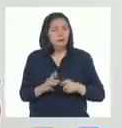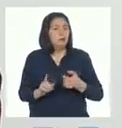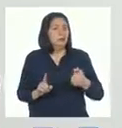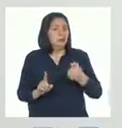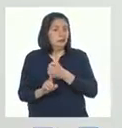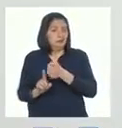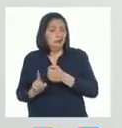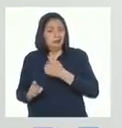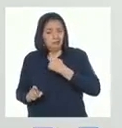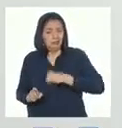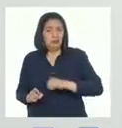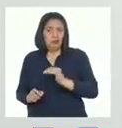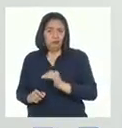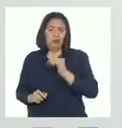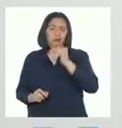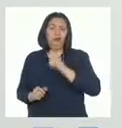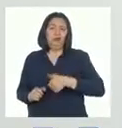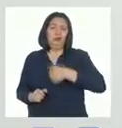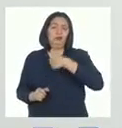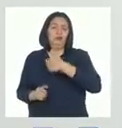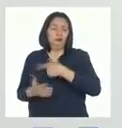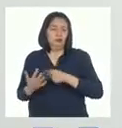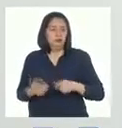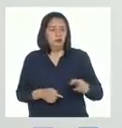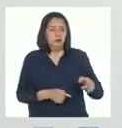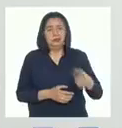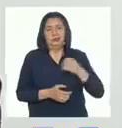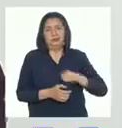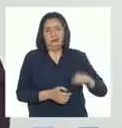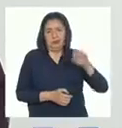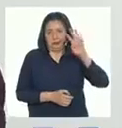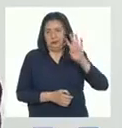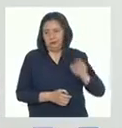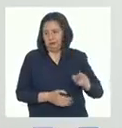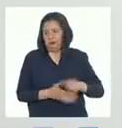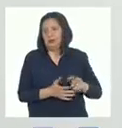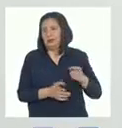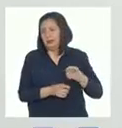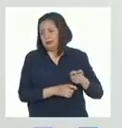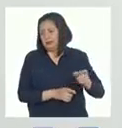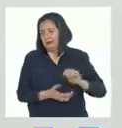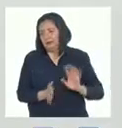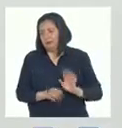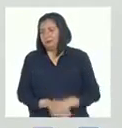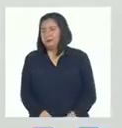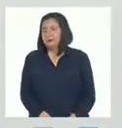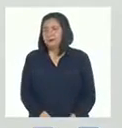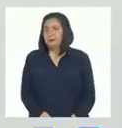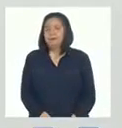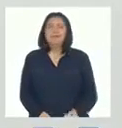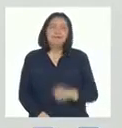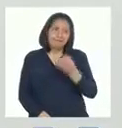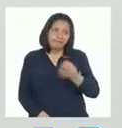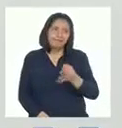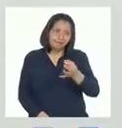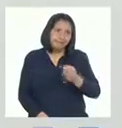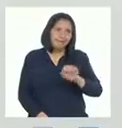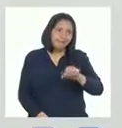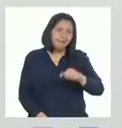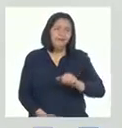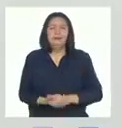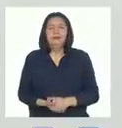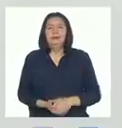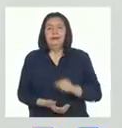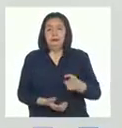agresor, hijo de los patrones, y la víctima es hijo de los empleados de esos mismos patrones. Exacto,